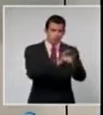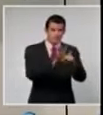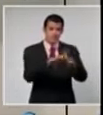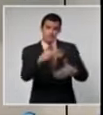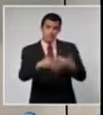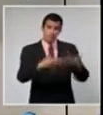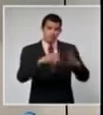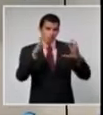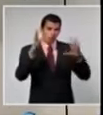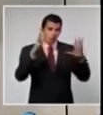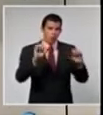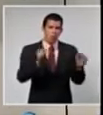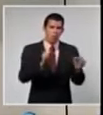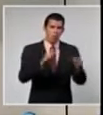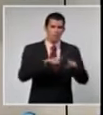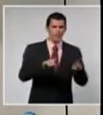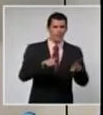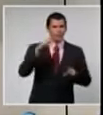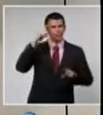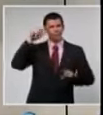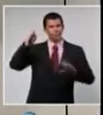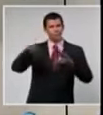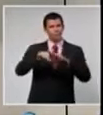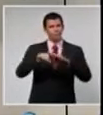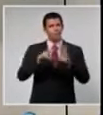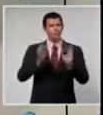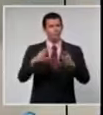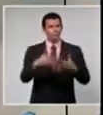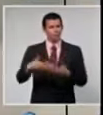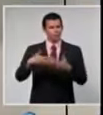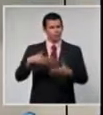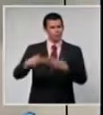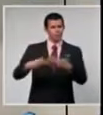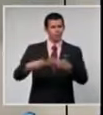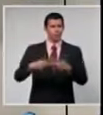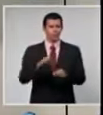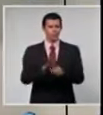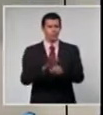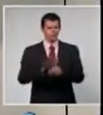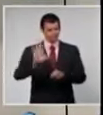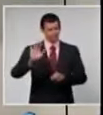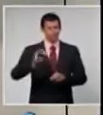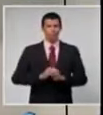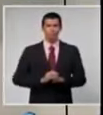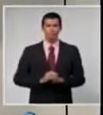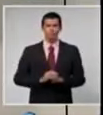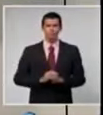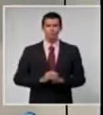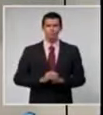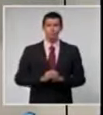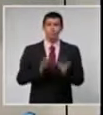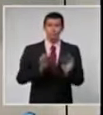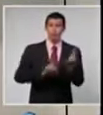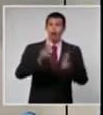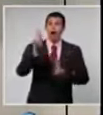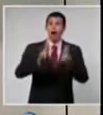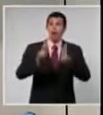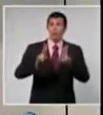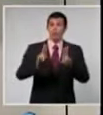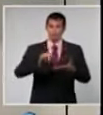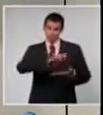ese crimen no quedará impune. El acuerdo nuclear, 5 años después, ha demostrado quiénes cumplen su palabra y quién no.